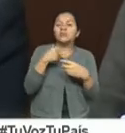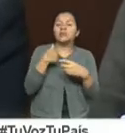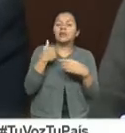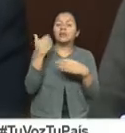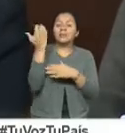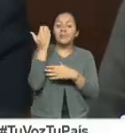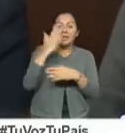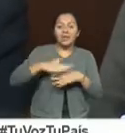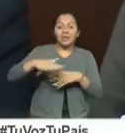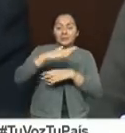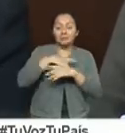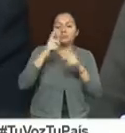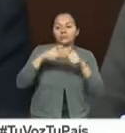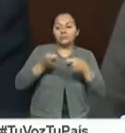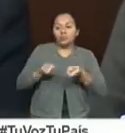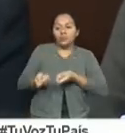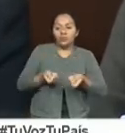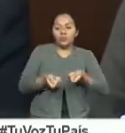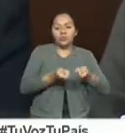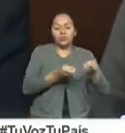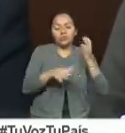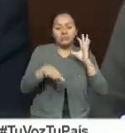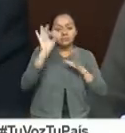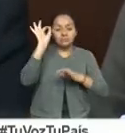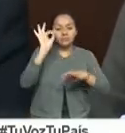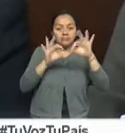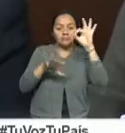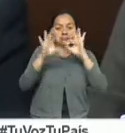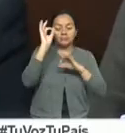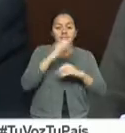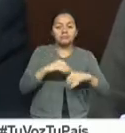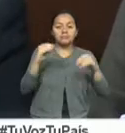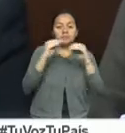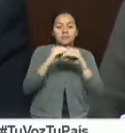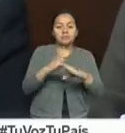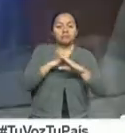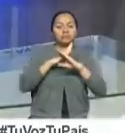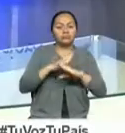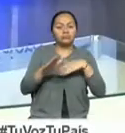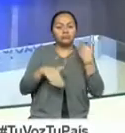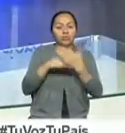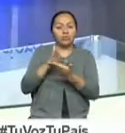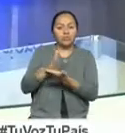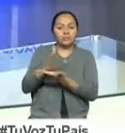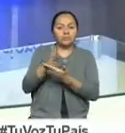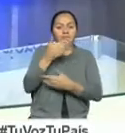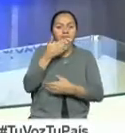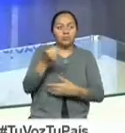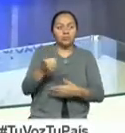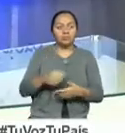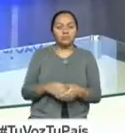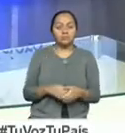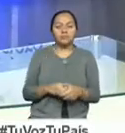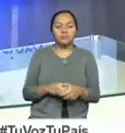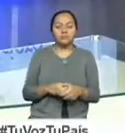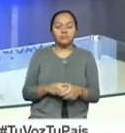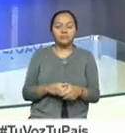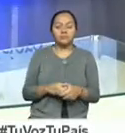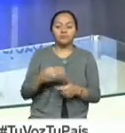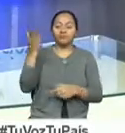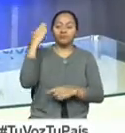permitirá entrar a controlar y a descubrir y a bloquear esos accesos. Hace un